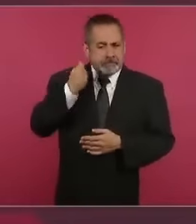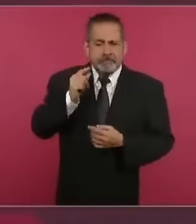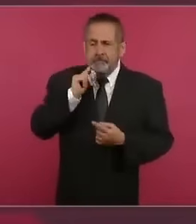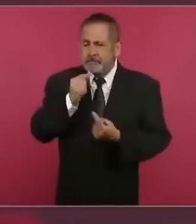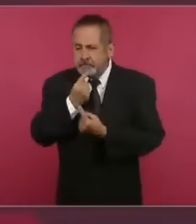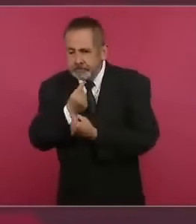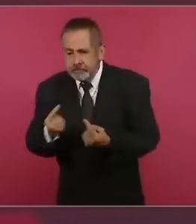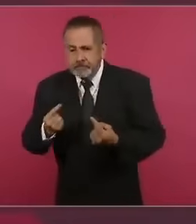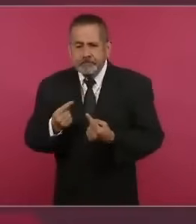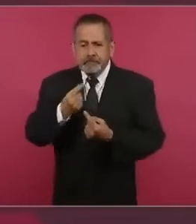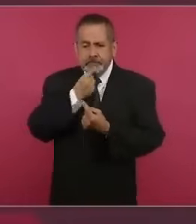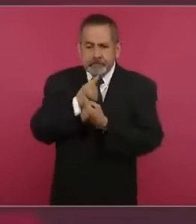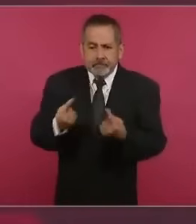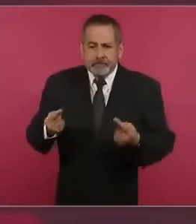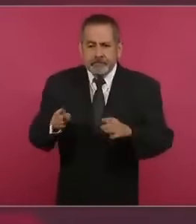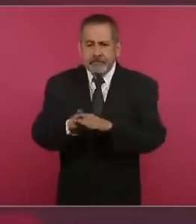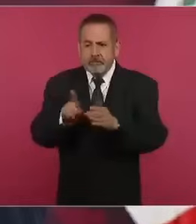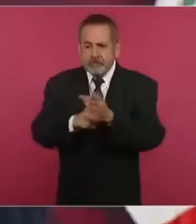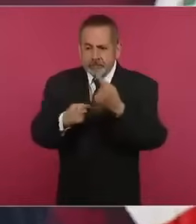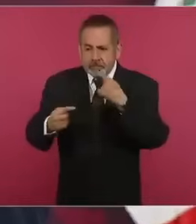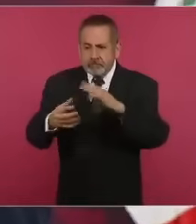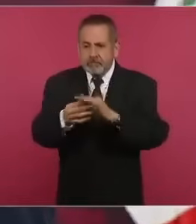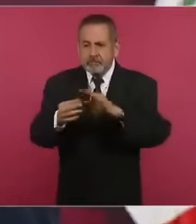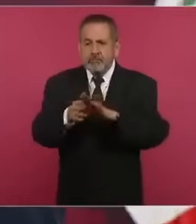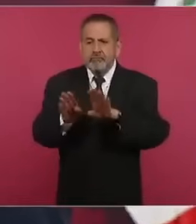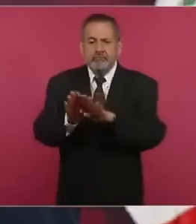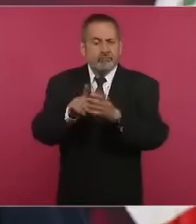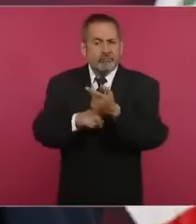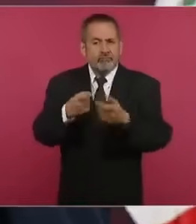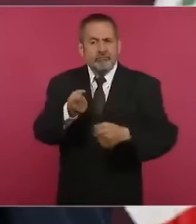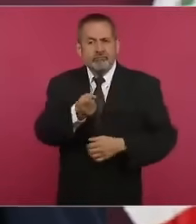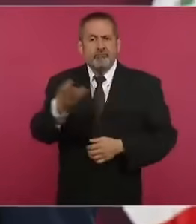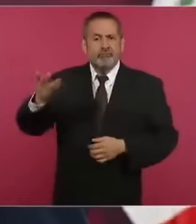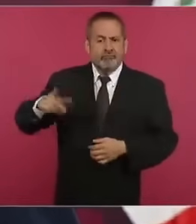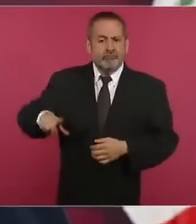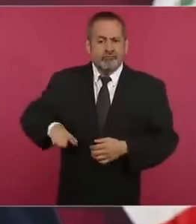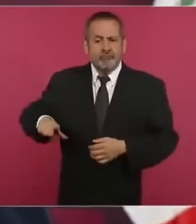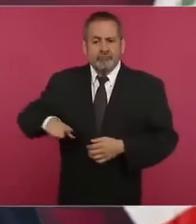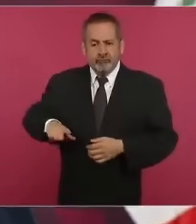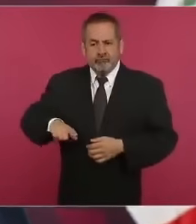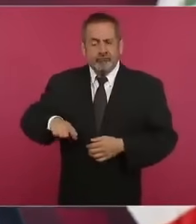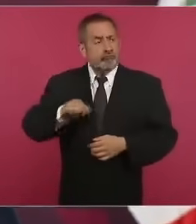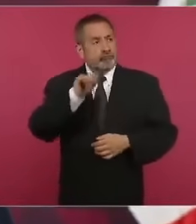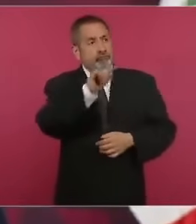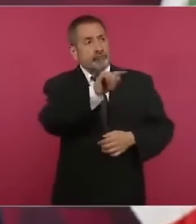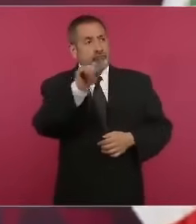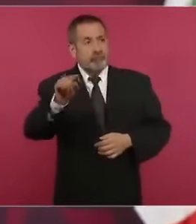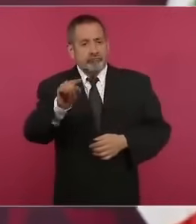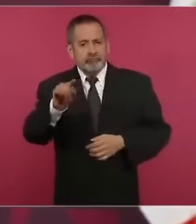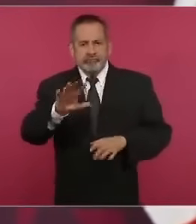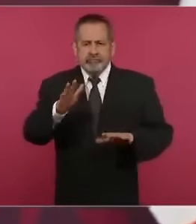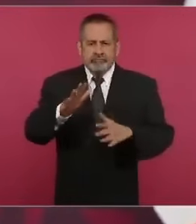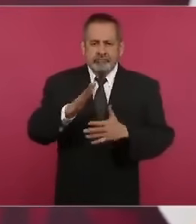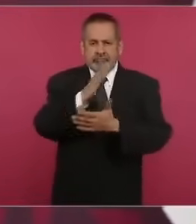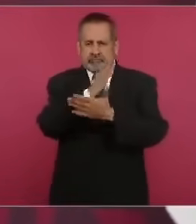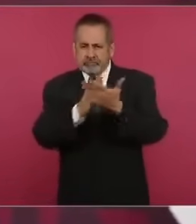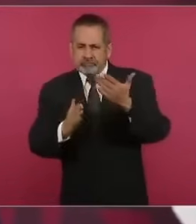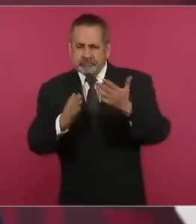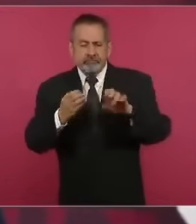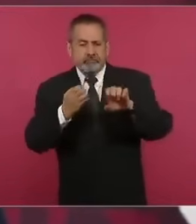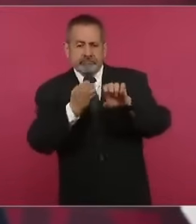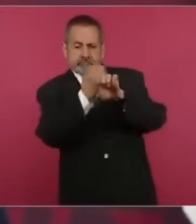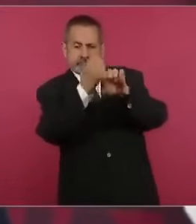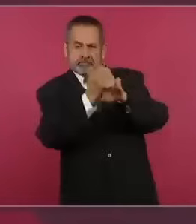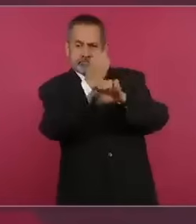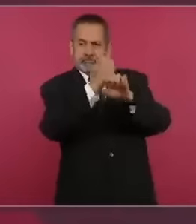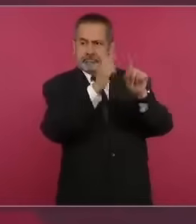niños, y ya hemos logrado con algunos gobiernos estatales casi con la mitad de los